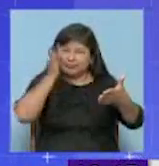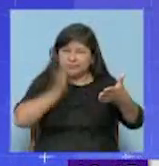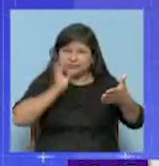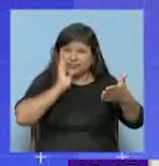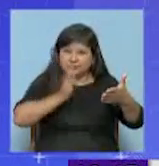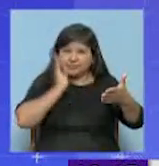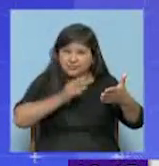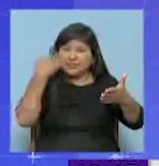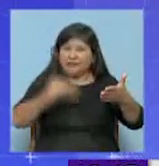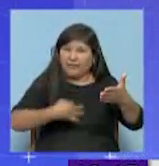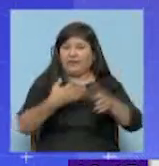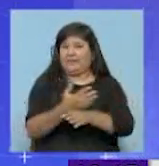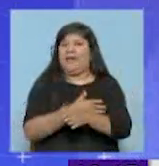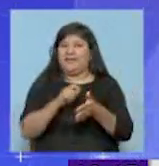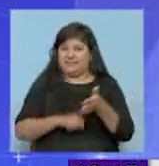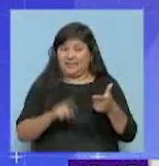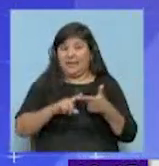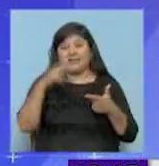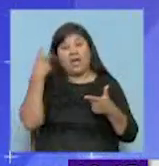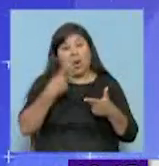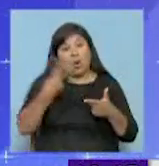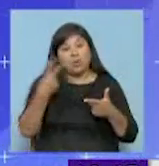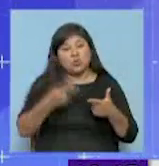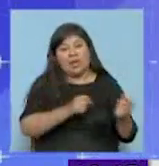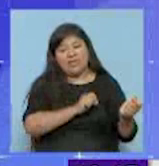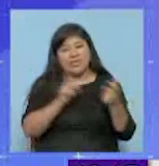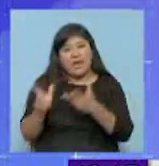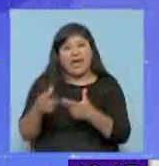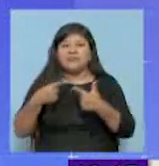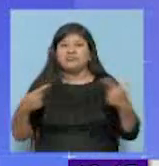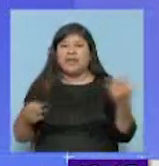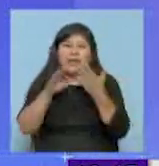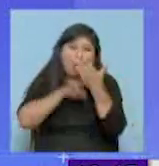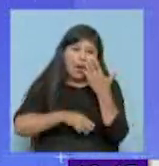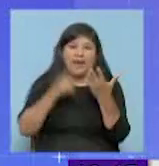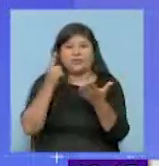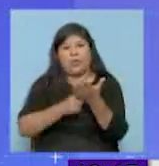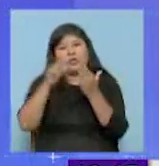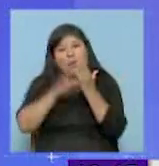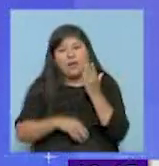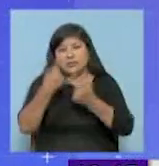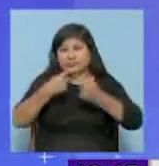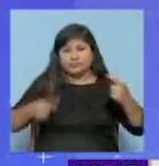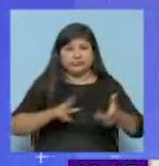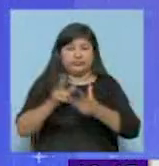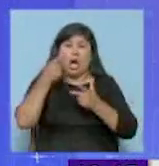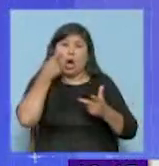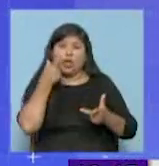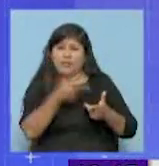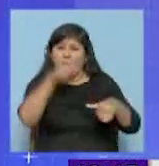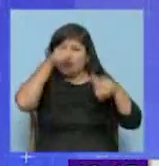de las condiciones de la oferta. ¿Qué le ofrecen? ¿Cuáles son los requisitos para acceder a la oferta y el plazo de